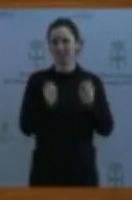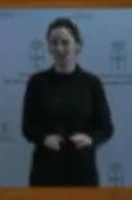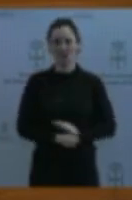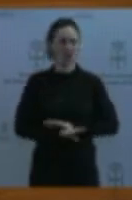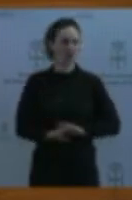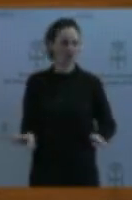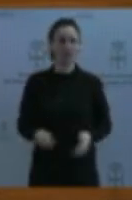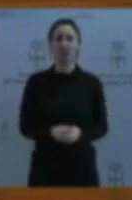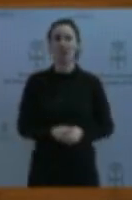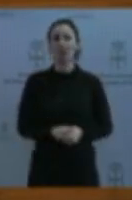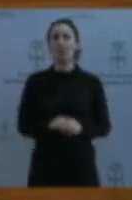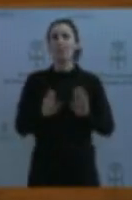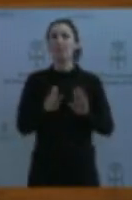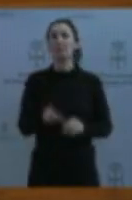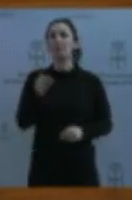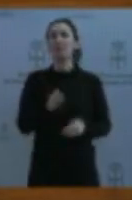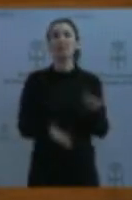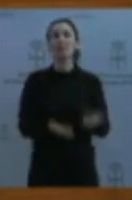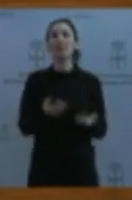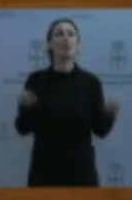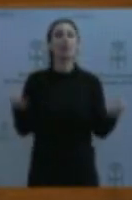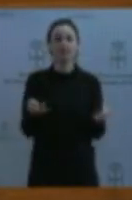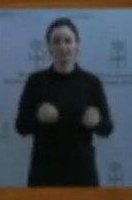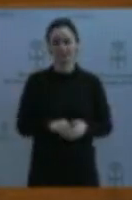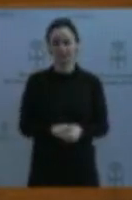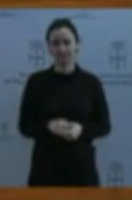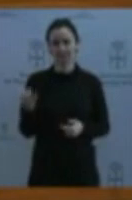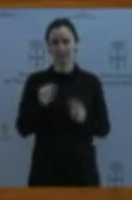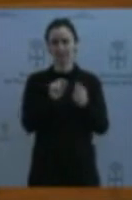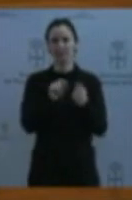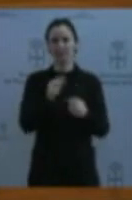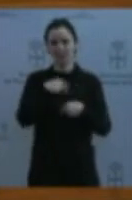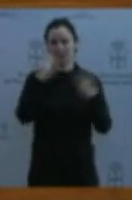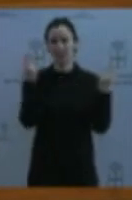evaluación es que se siga manteniendo el debate público de para qué estamos haciendo las cosas, porque no